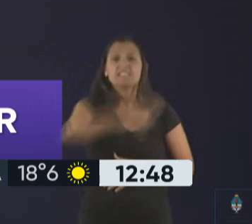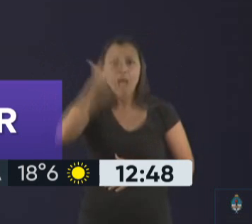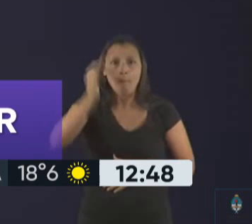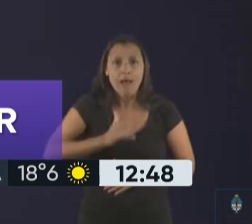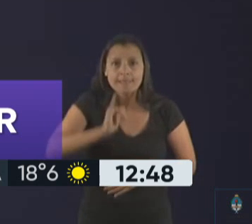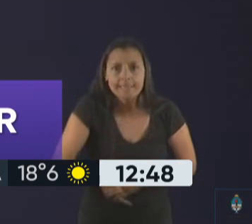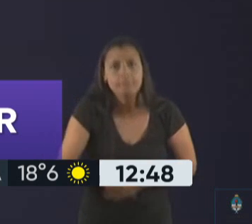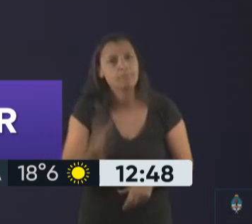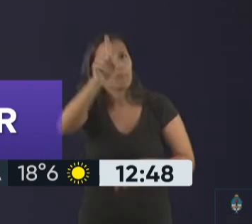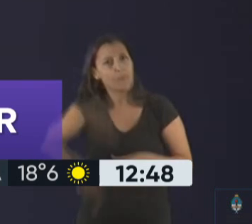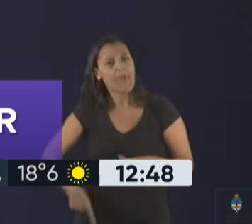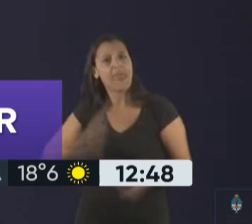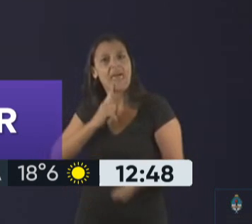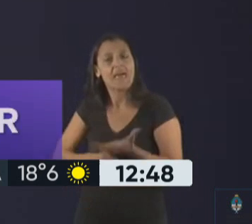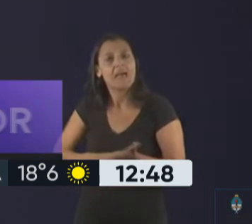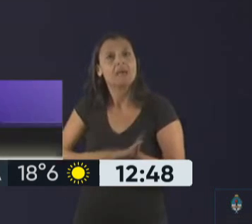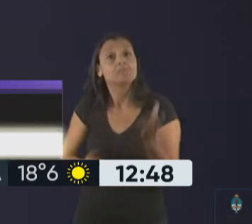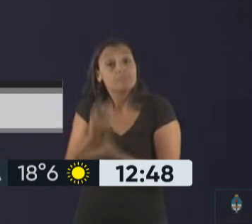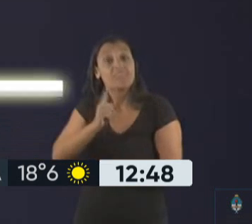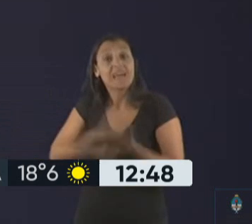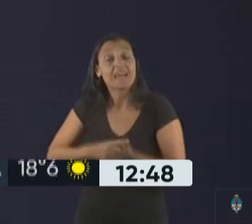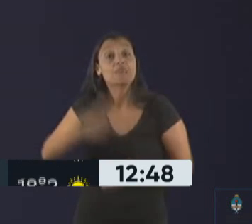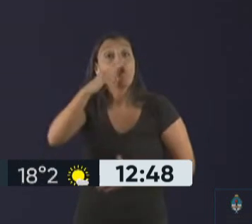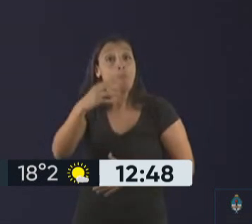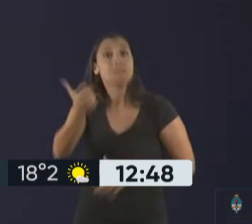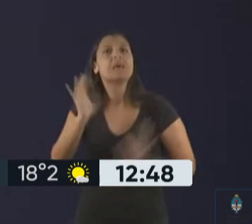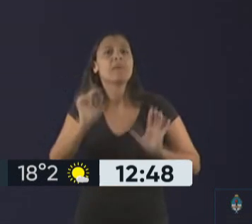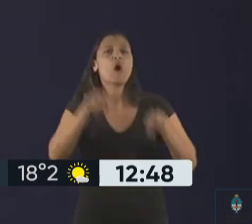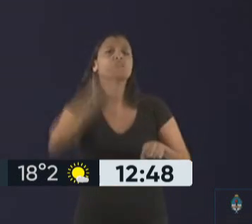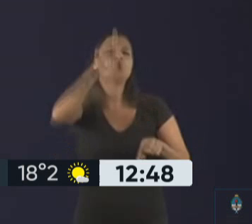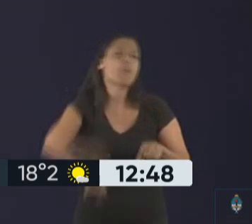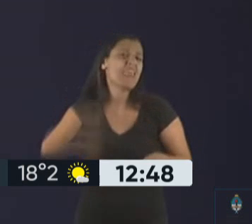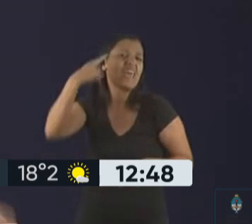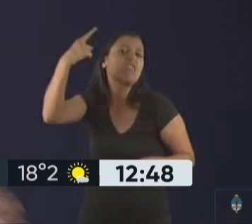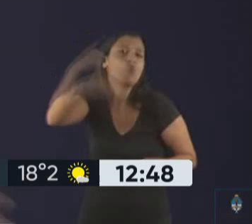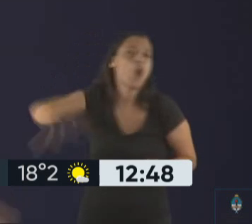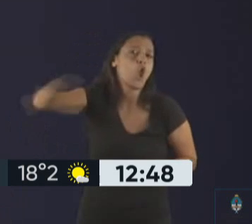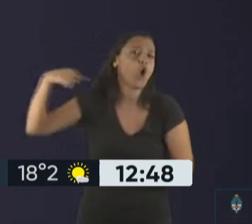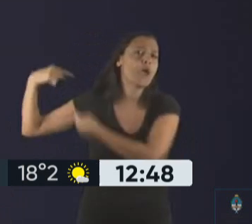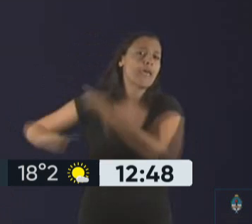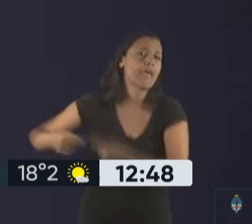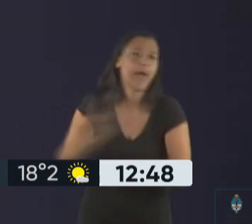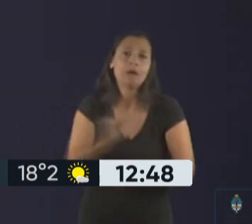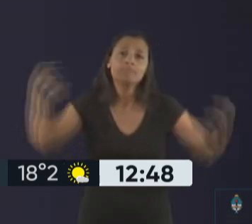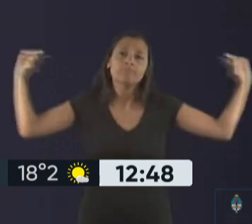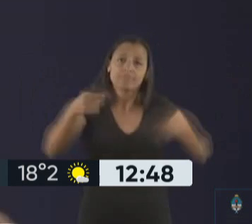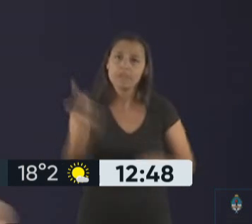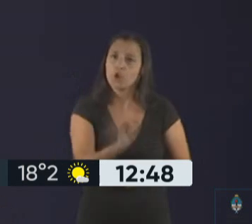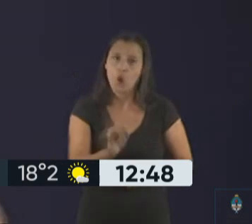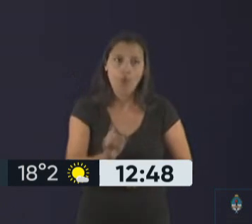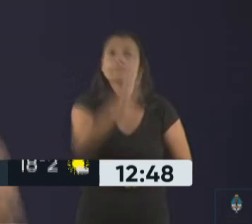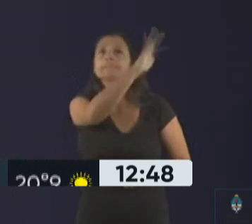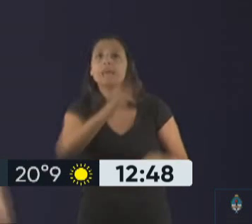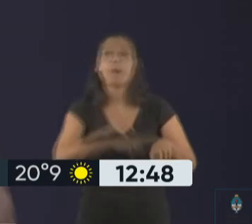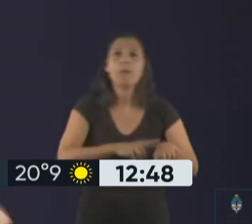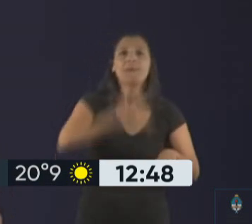por un decreto del año 2006. Pero esto claramente tiene un sesgo ideológico y esto claramente no se corresponde con la utilización